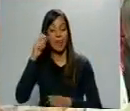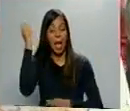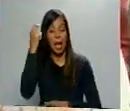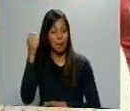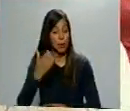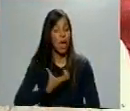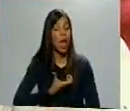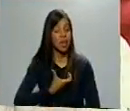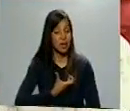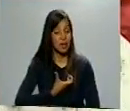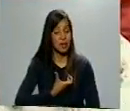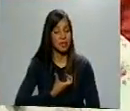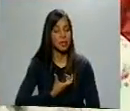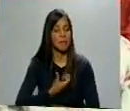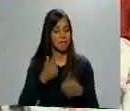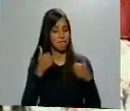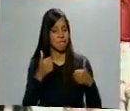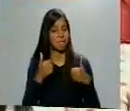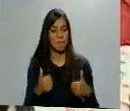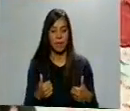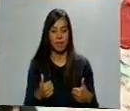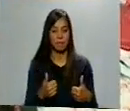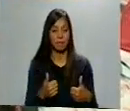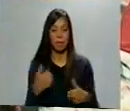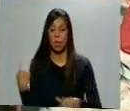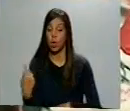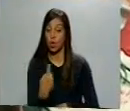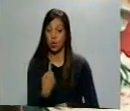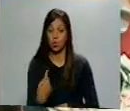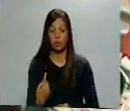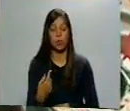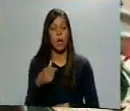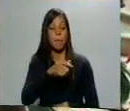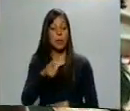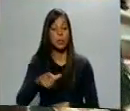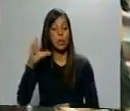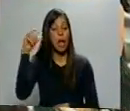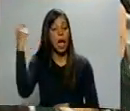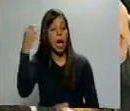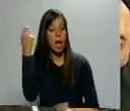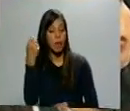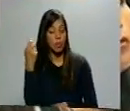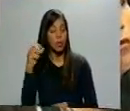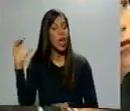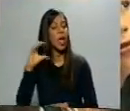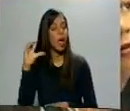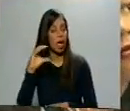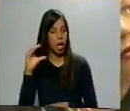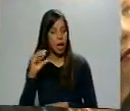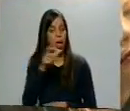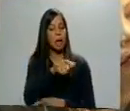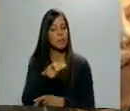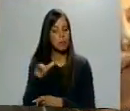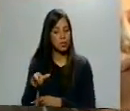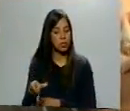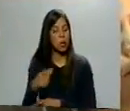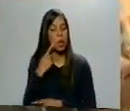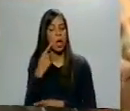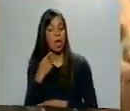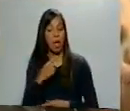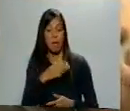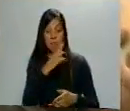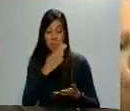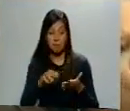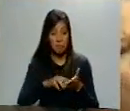constituyente va a ser recibido con el agrado de los altopureños y de los caraqueños que han sido